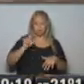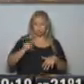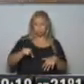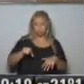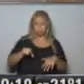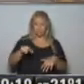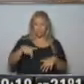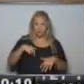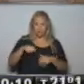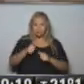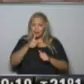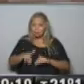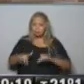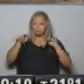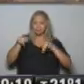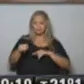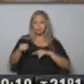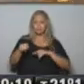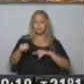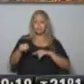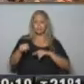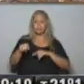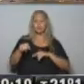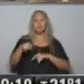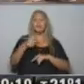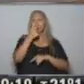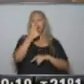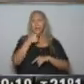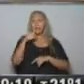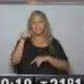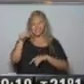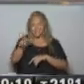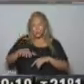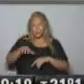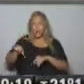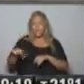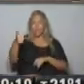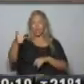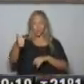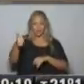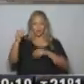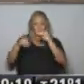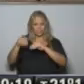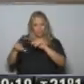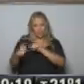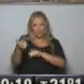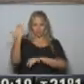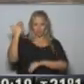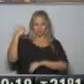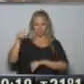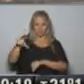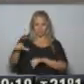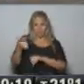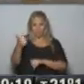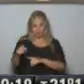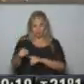en la mayoría de los barrios que han sido más afectados por estas inundaciones, Macri ha sido el ganador de las elecciones, en casi todas las elecciones de las últimas